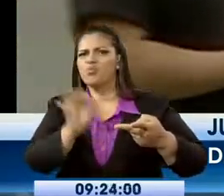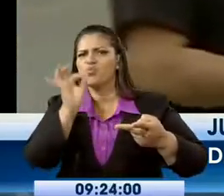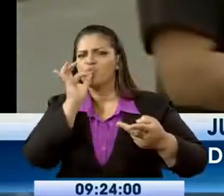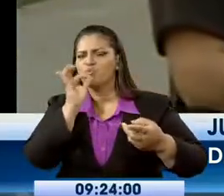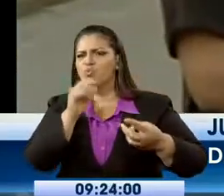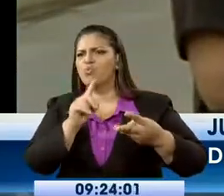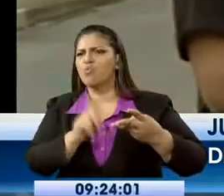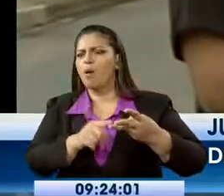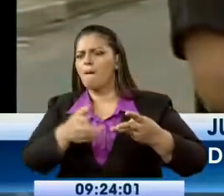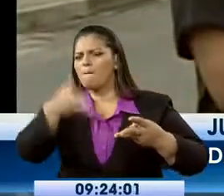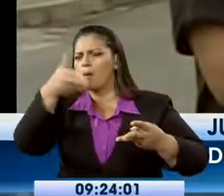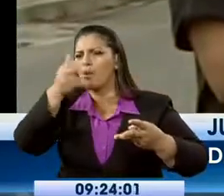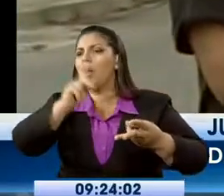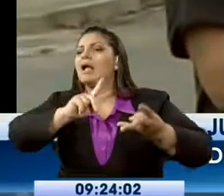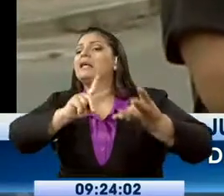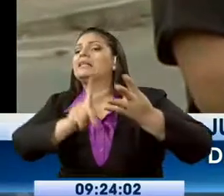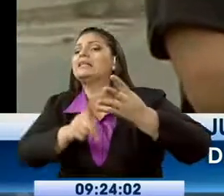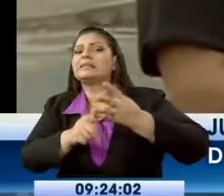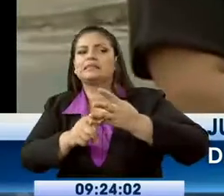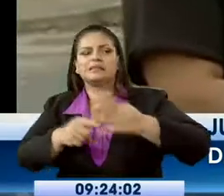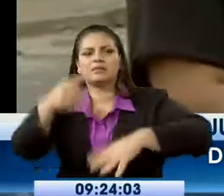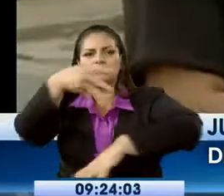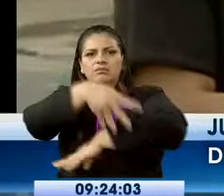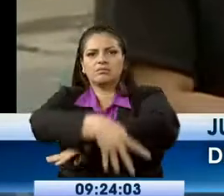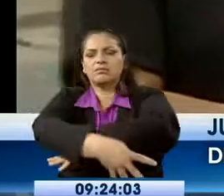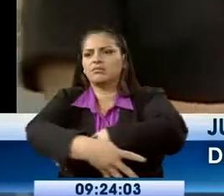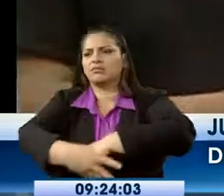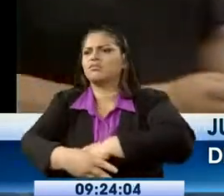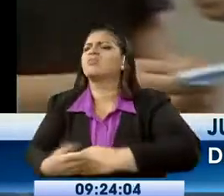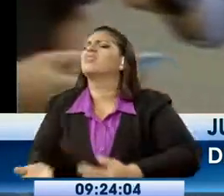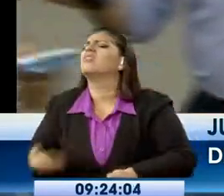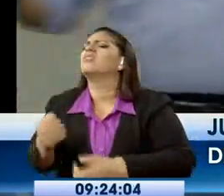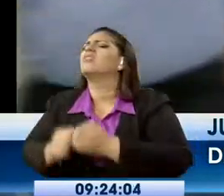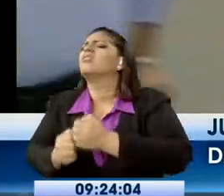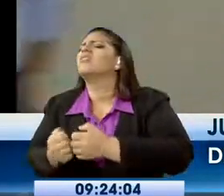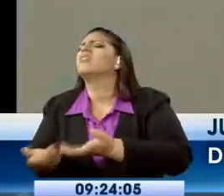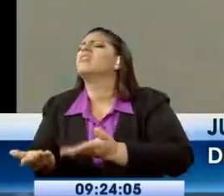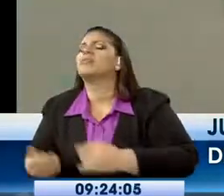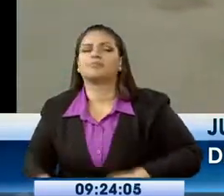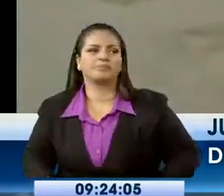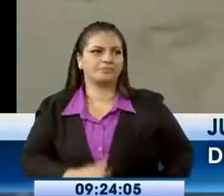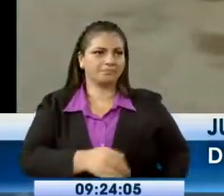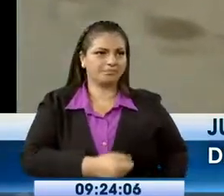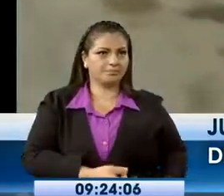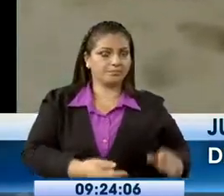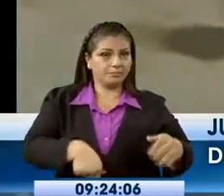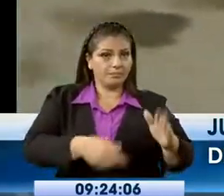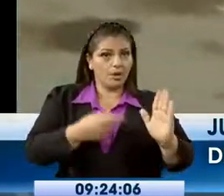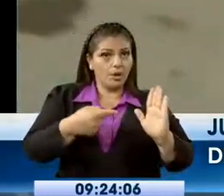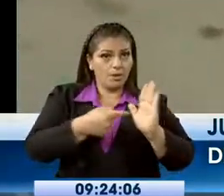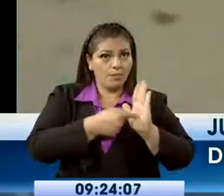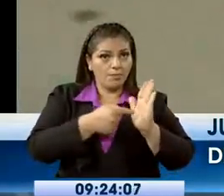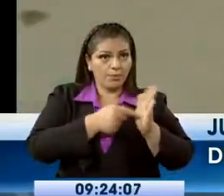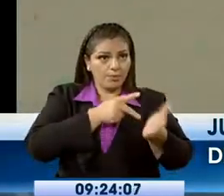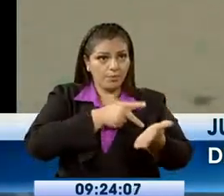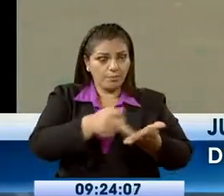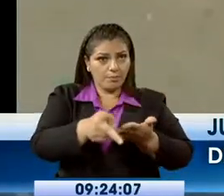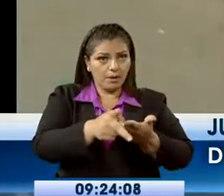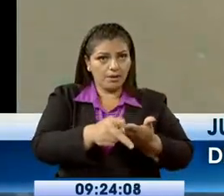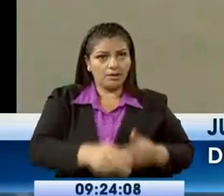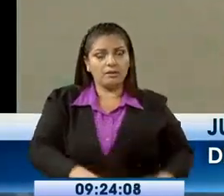que nosotros estamos pagando aquí el impuesto de alcantarillado, ¿no? ¿Cuánto? Por ejemplo, en mis planillas, tengo 3 planillas, las 3 últimas están